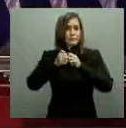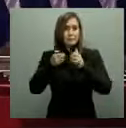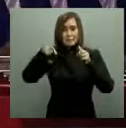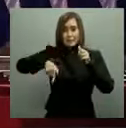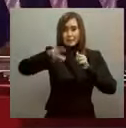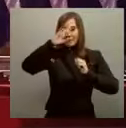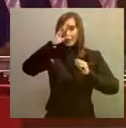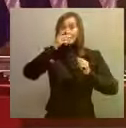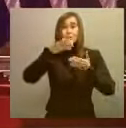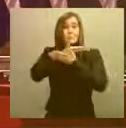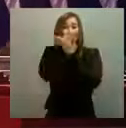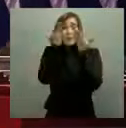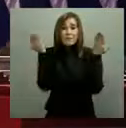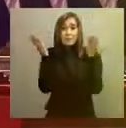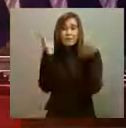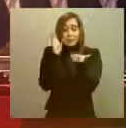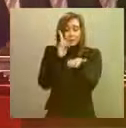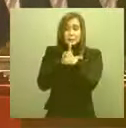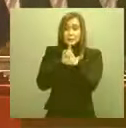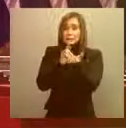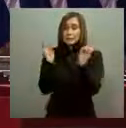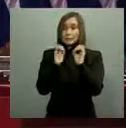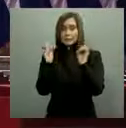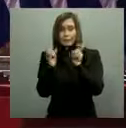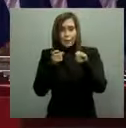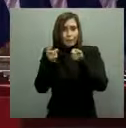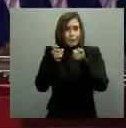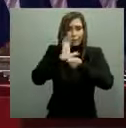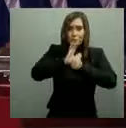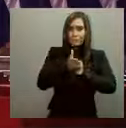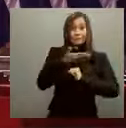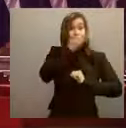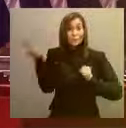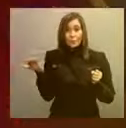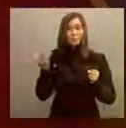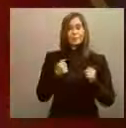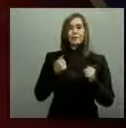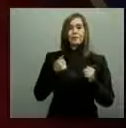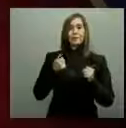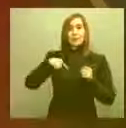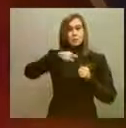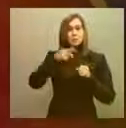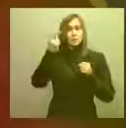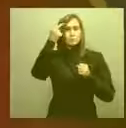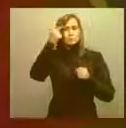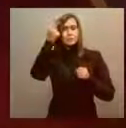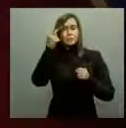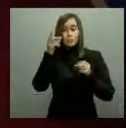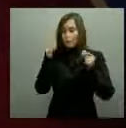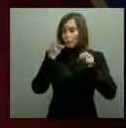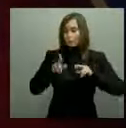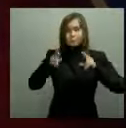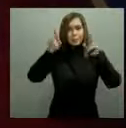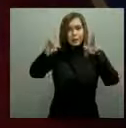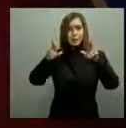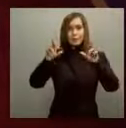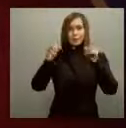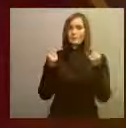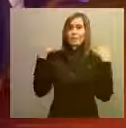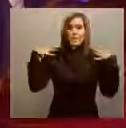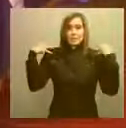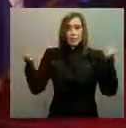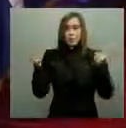insumos y equipos suficientes para controlar el contagio y por eso abastecimos de inmediato el sistema de salud con todo lo necesario para cuidar